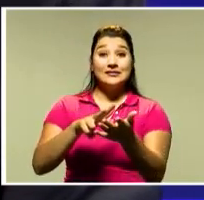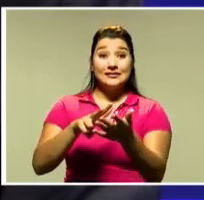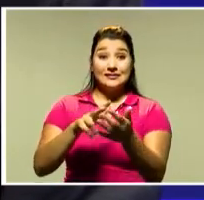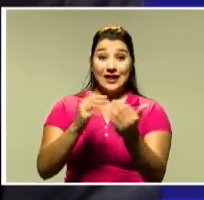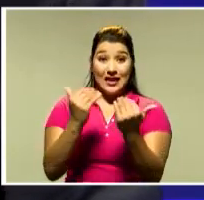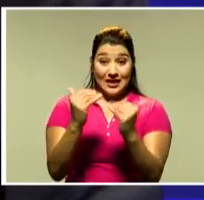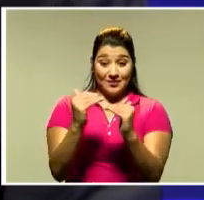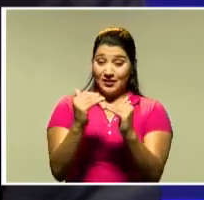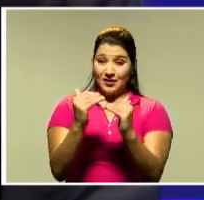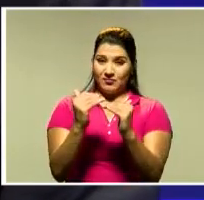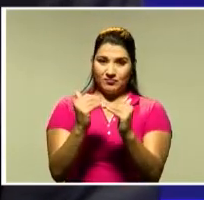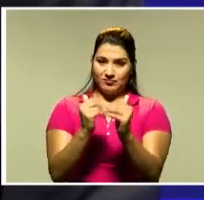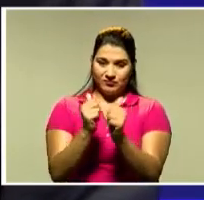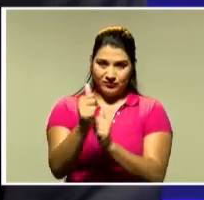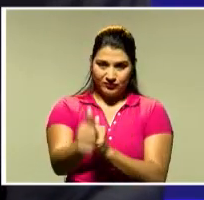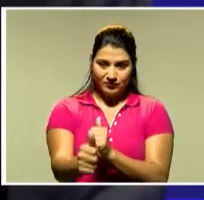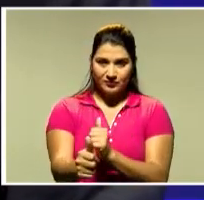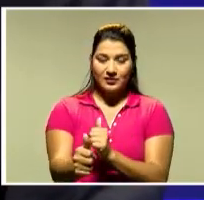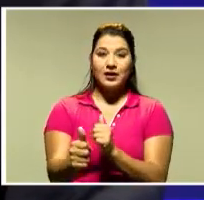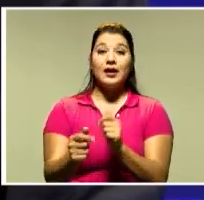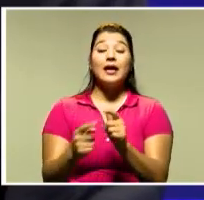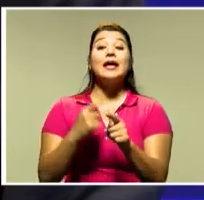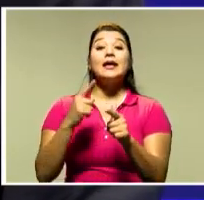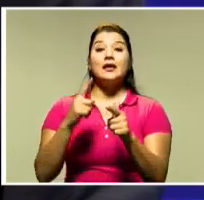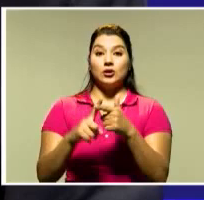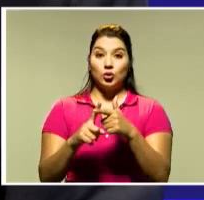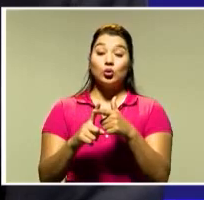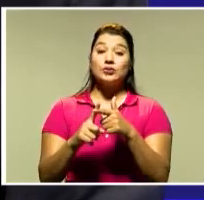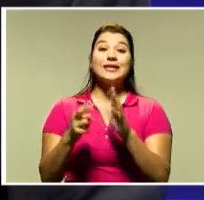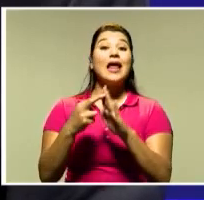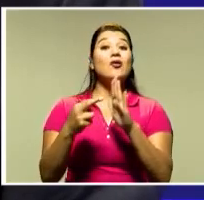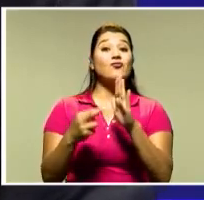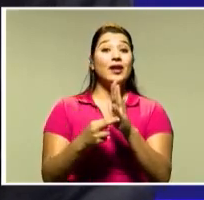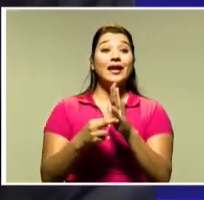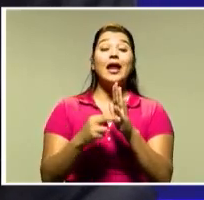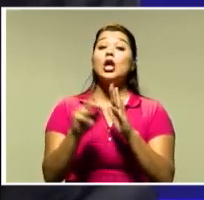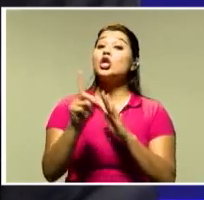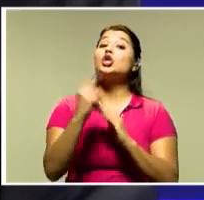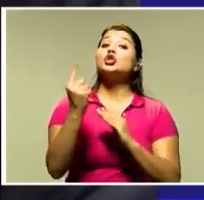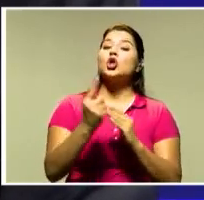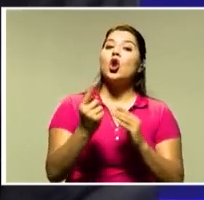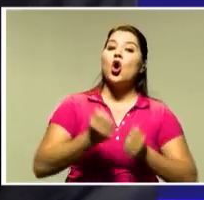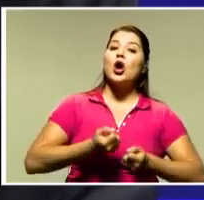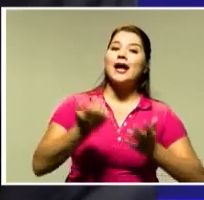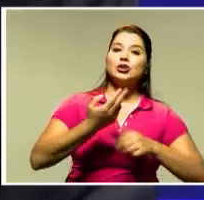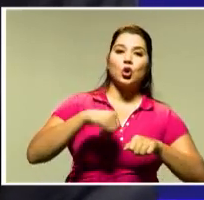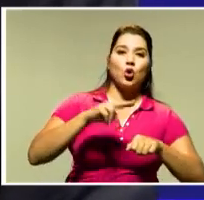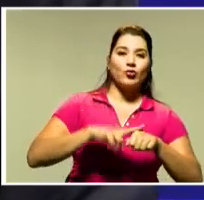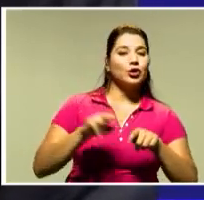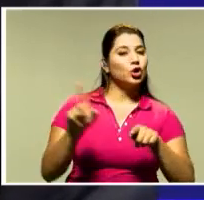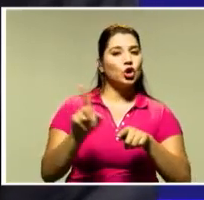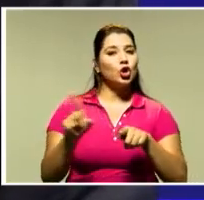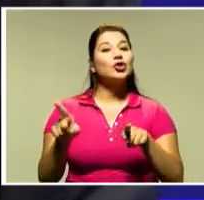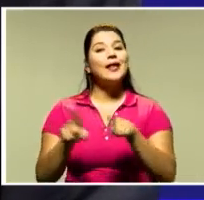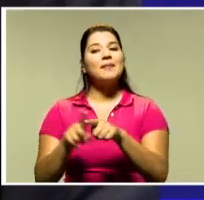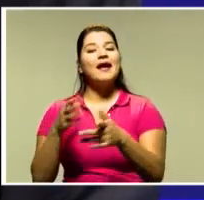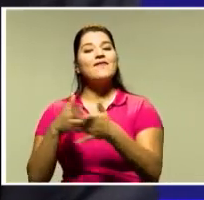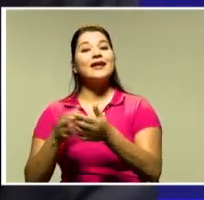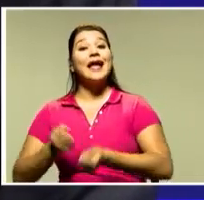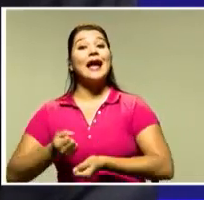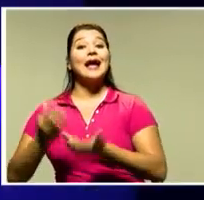solo aplicaría sobre gasto corriente, sino sobre gasto de capital. Y eso es algo que deberíamos de evitar a toda costa que